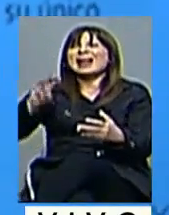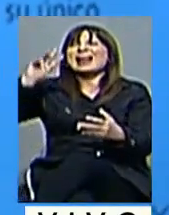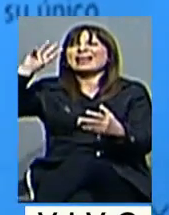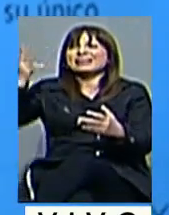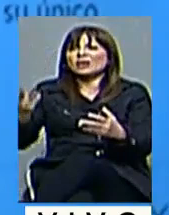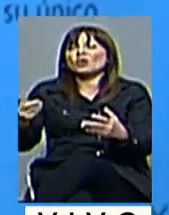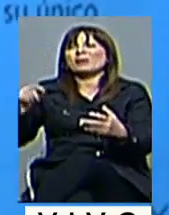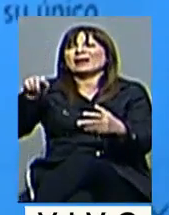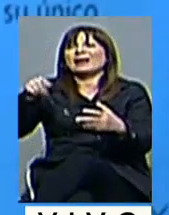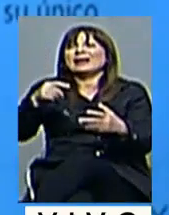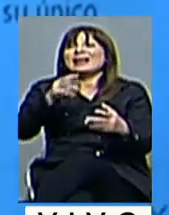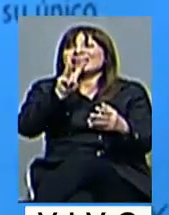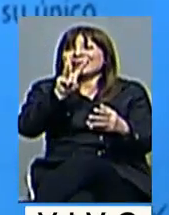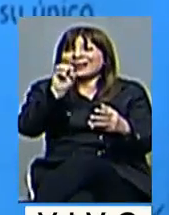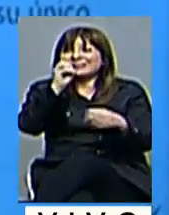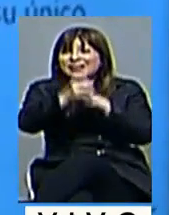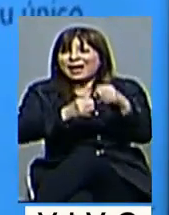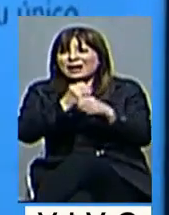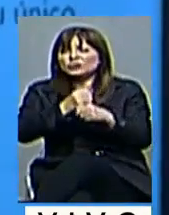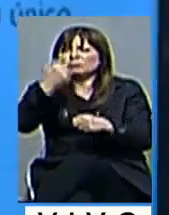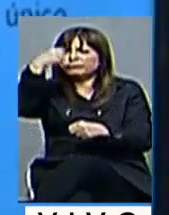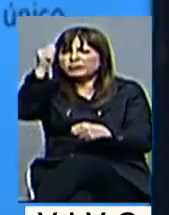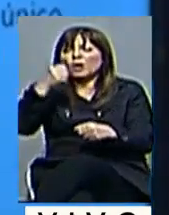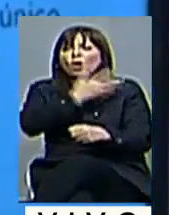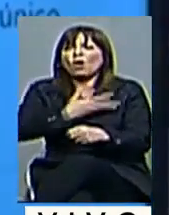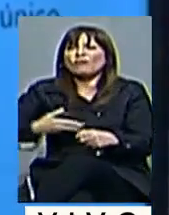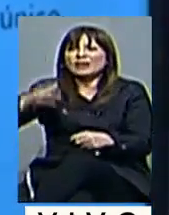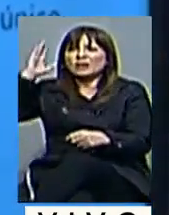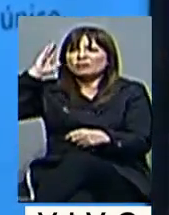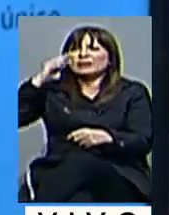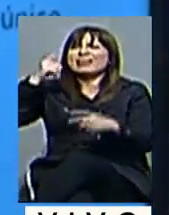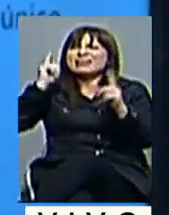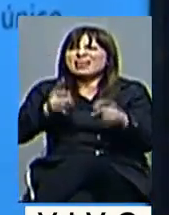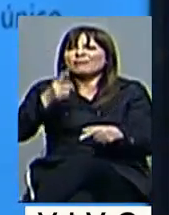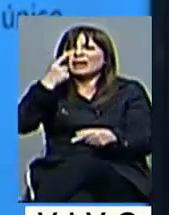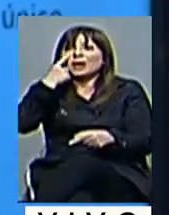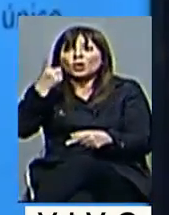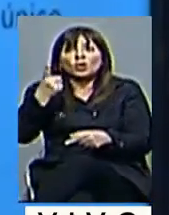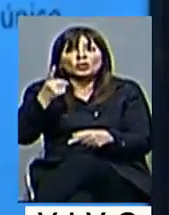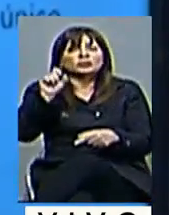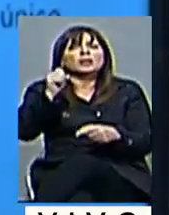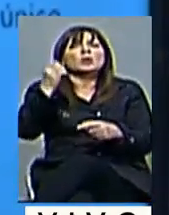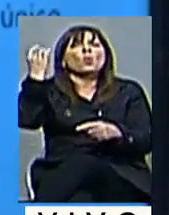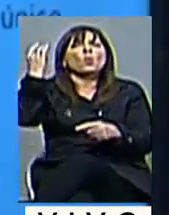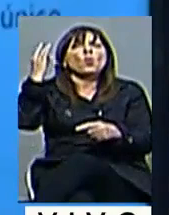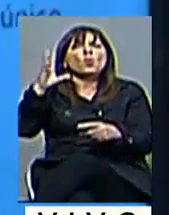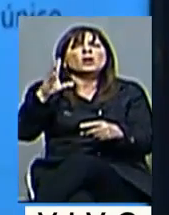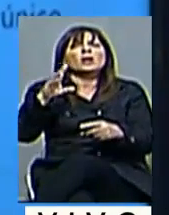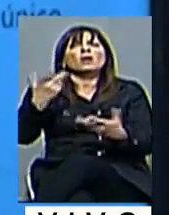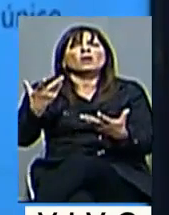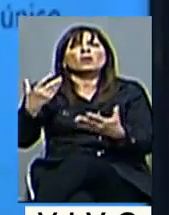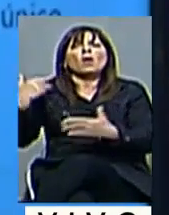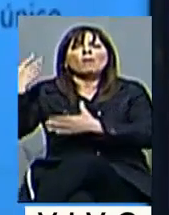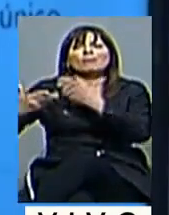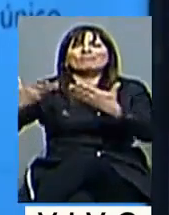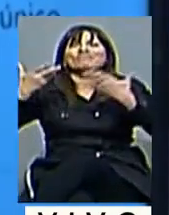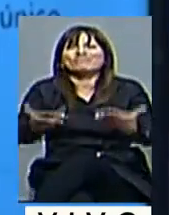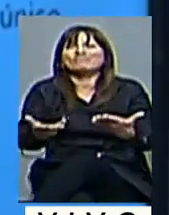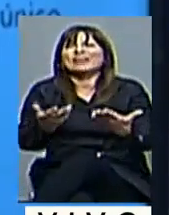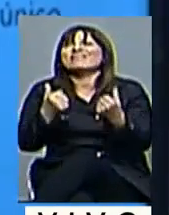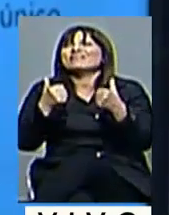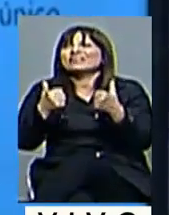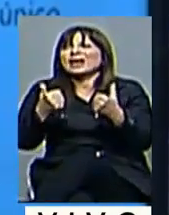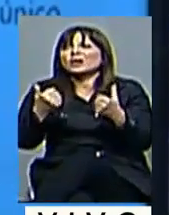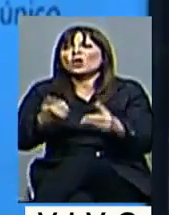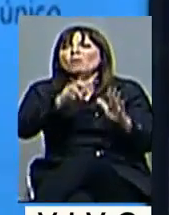de 30 años pero válido, gestado por el gobierno de Bachelet, que se debe reconocer como su único legado, atreverse a plantear reformas